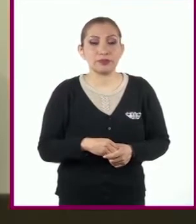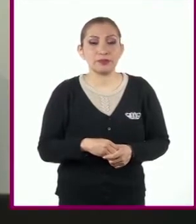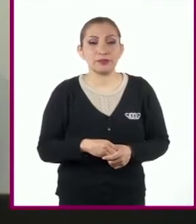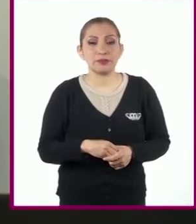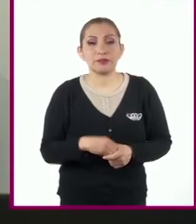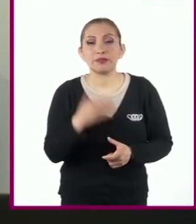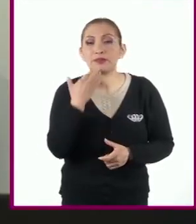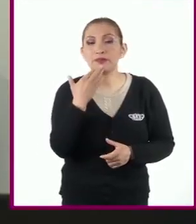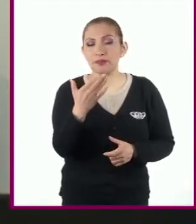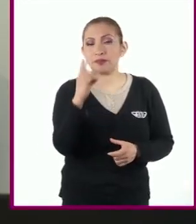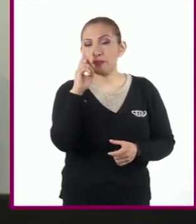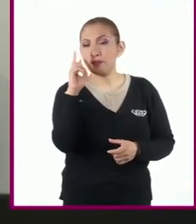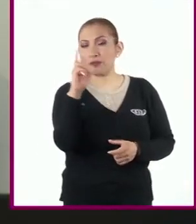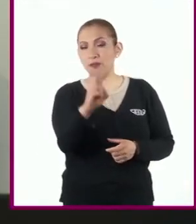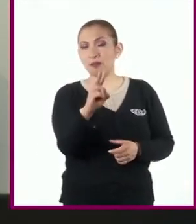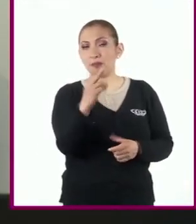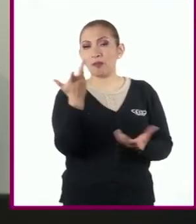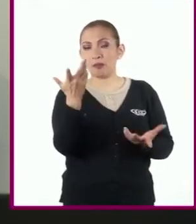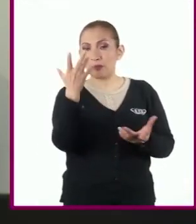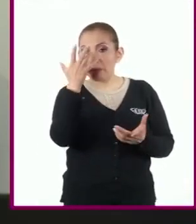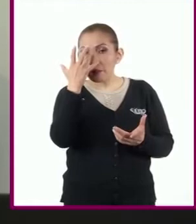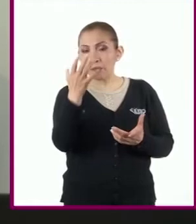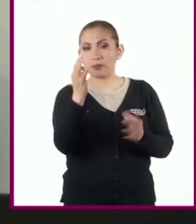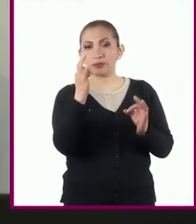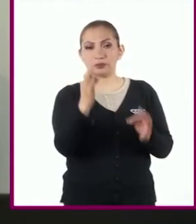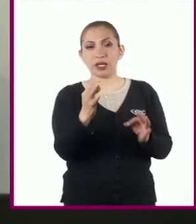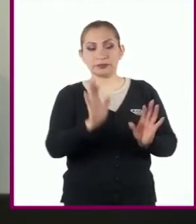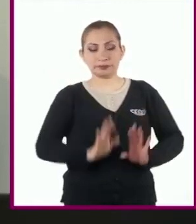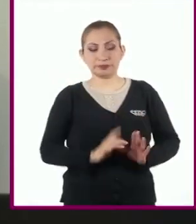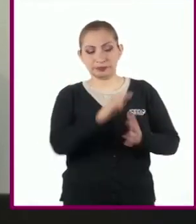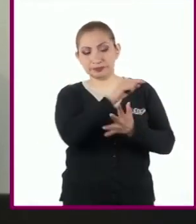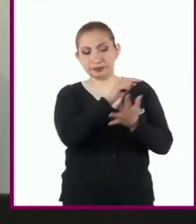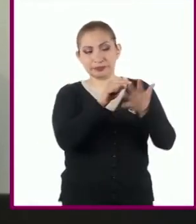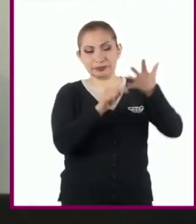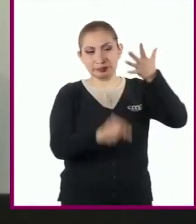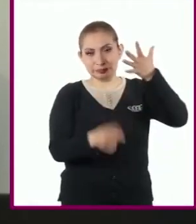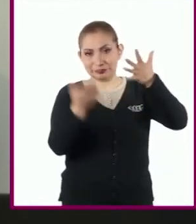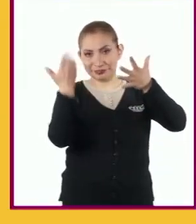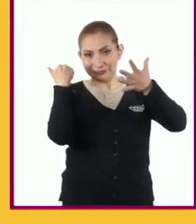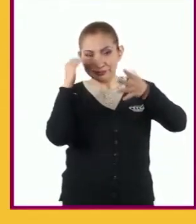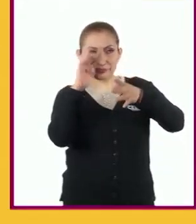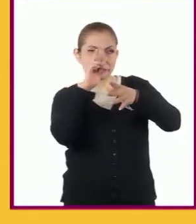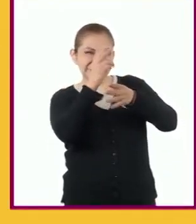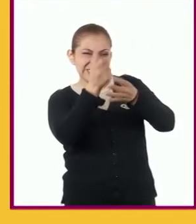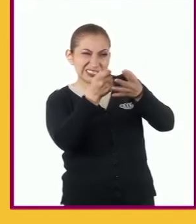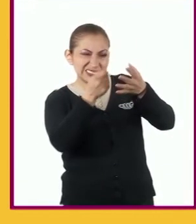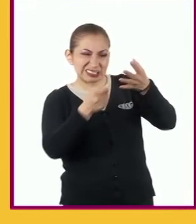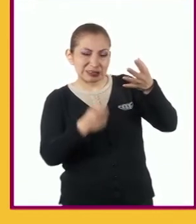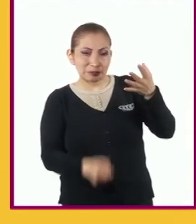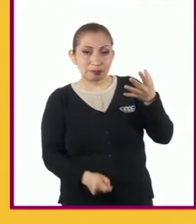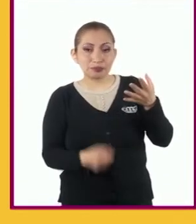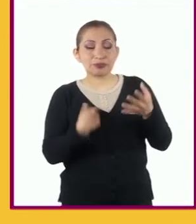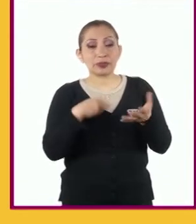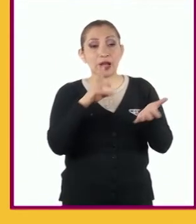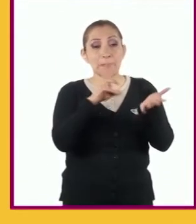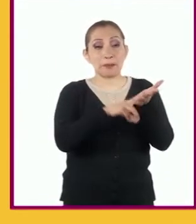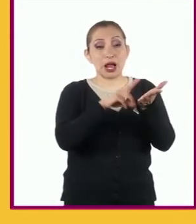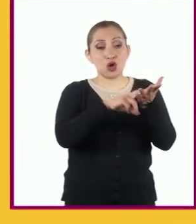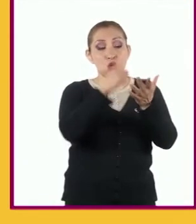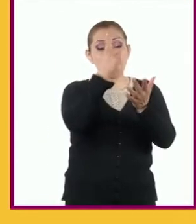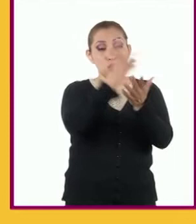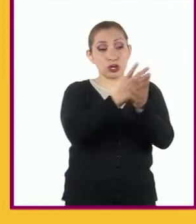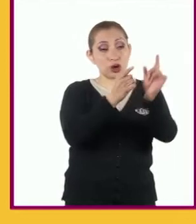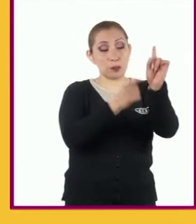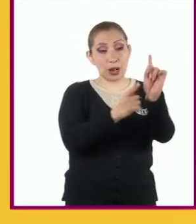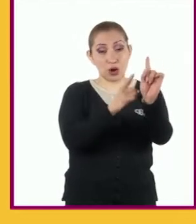Bien, veamos la formalización de las características estudiadas. Dado el valor unitario